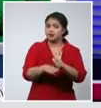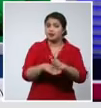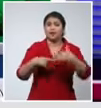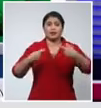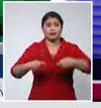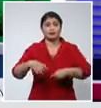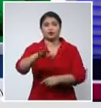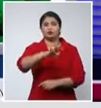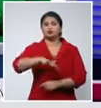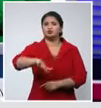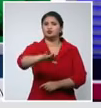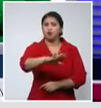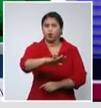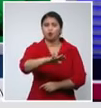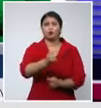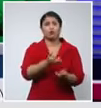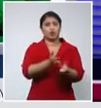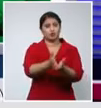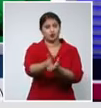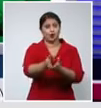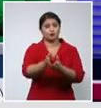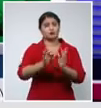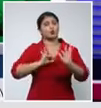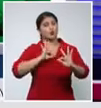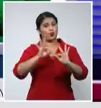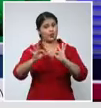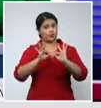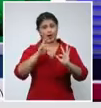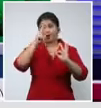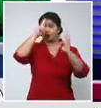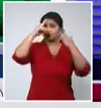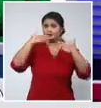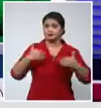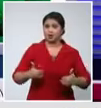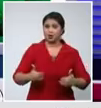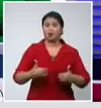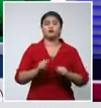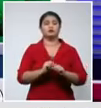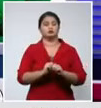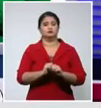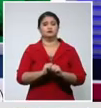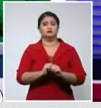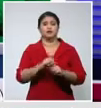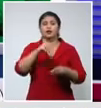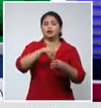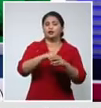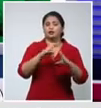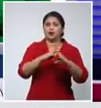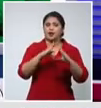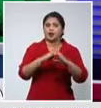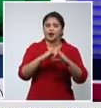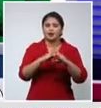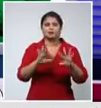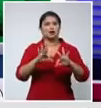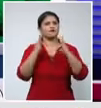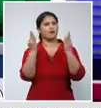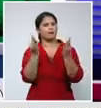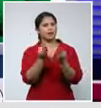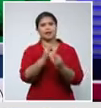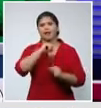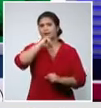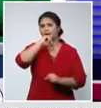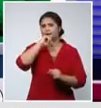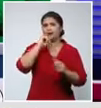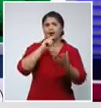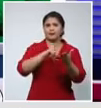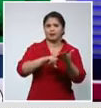participando activamente en el control de este incremento de casos que hemos tenido a partir